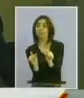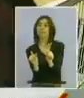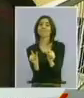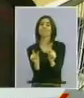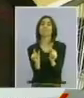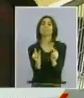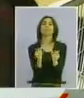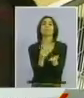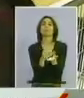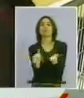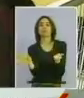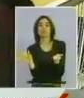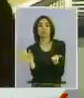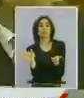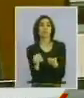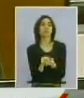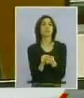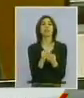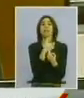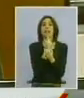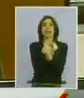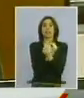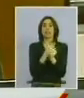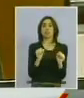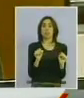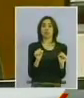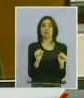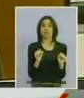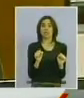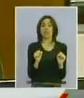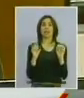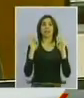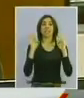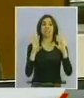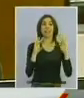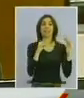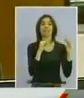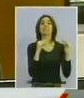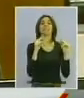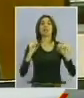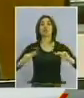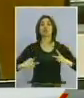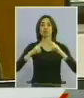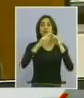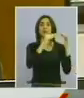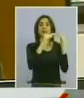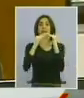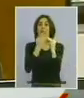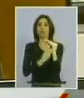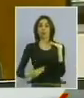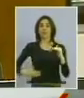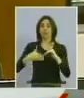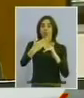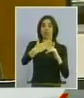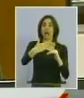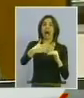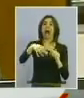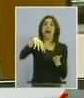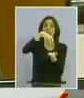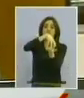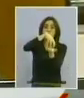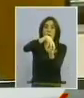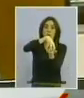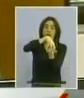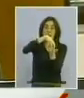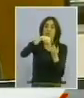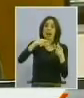fuera de la torta. Prácticamente se hace imposible poder establecer viviendas sociales dentro de la ciudad. Con los